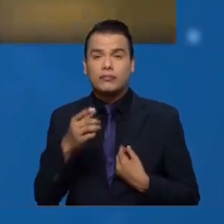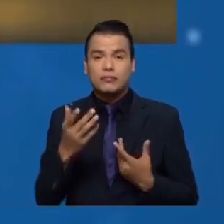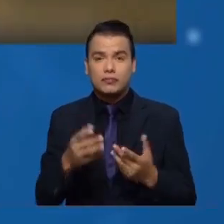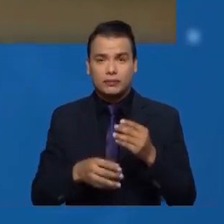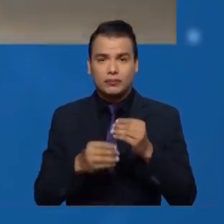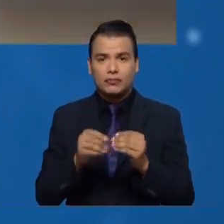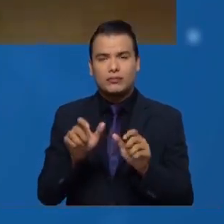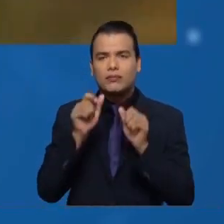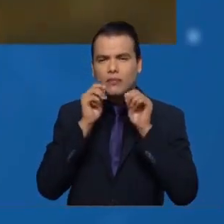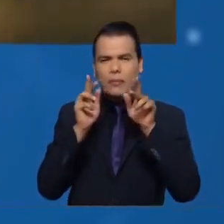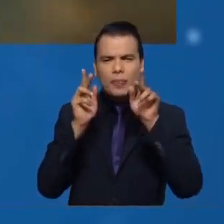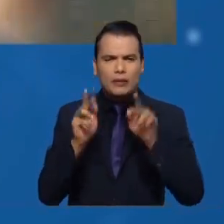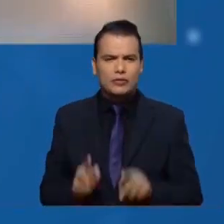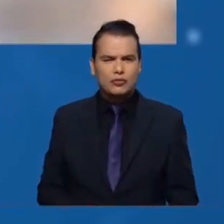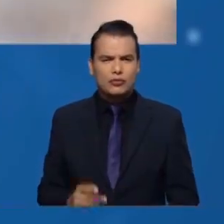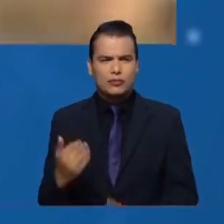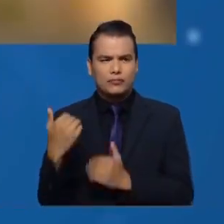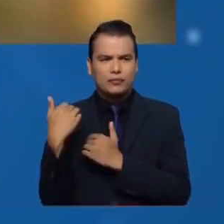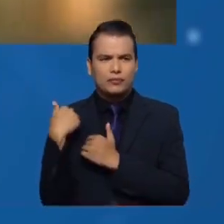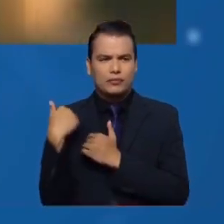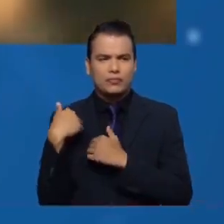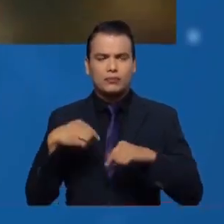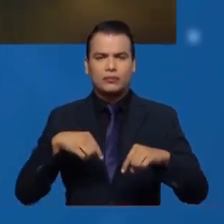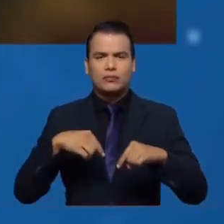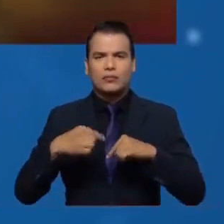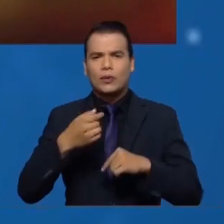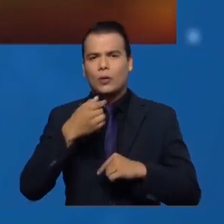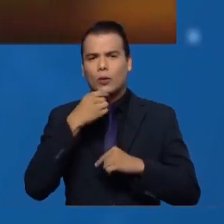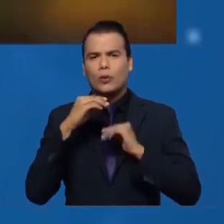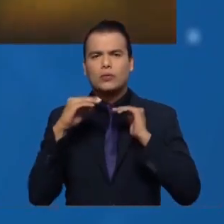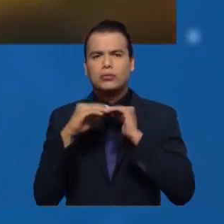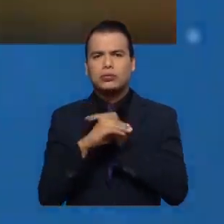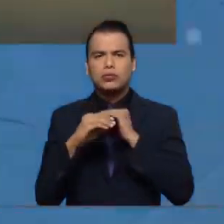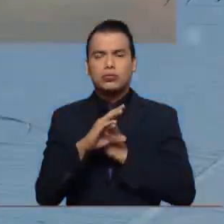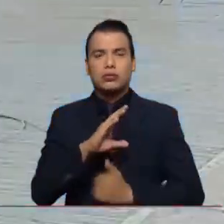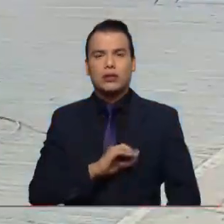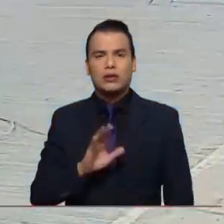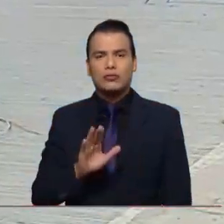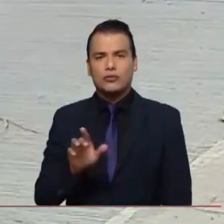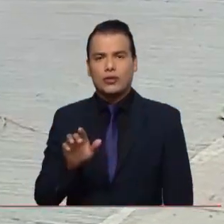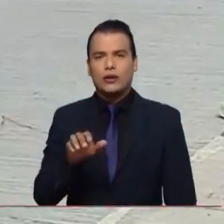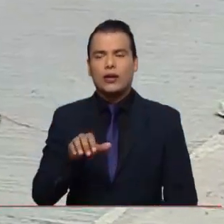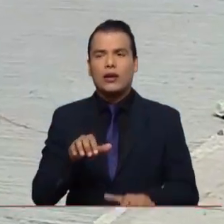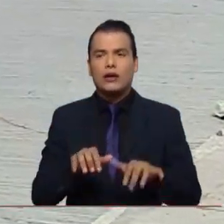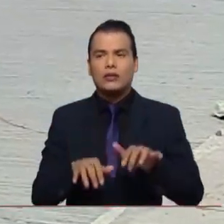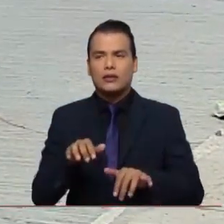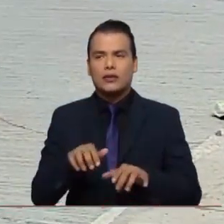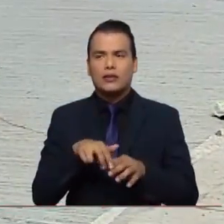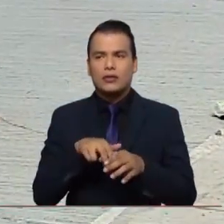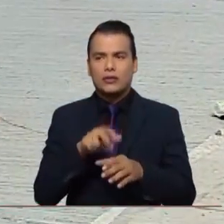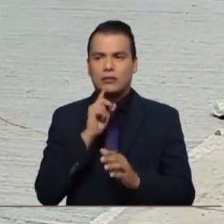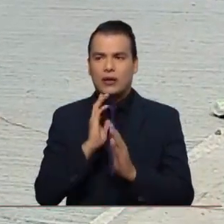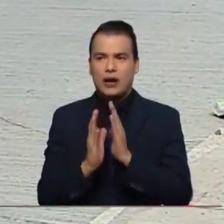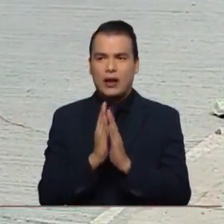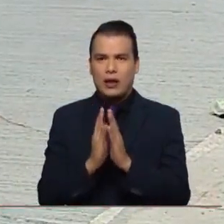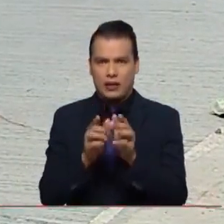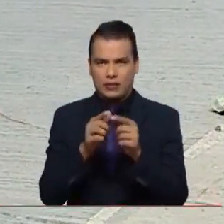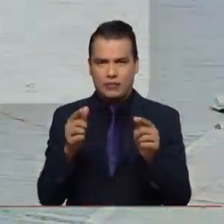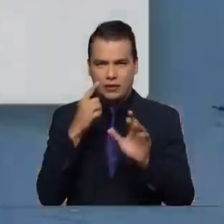habló William Bermúdez autoría de tránsito número 01 de la secretaría de movilidad de Cali